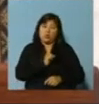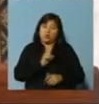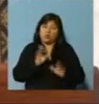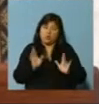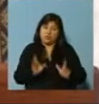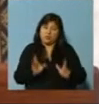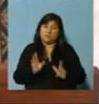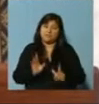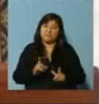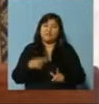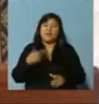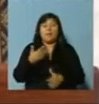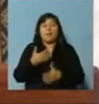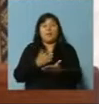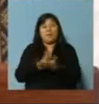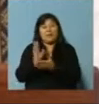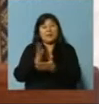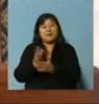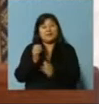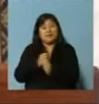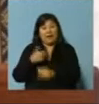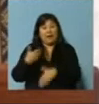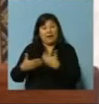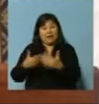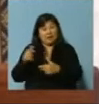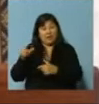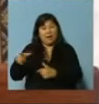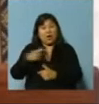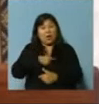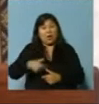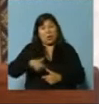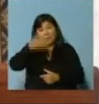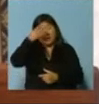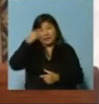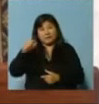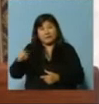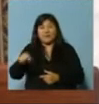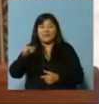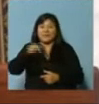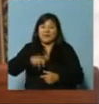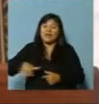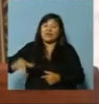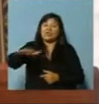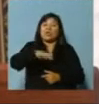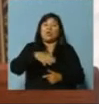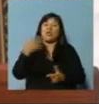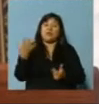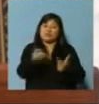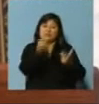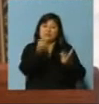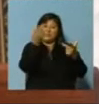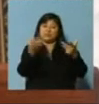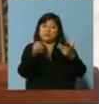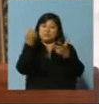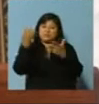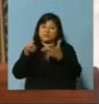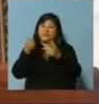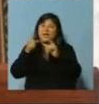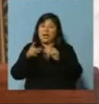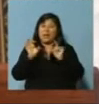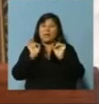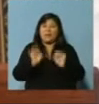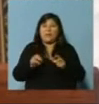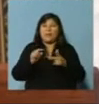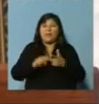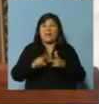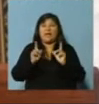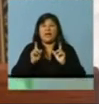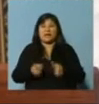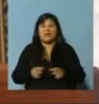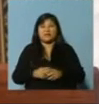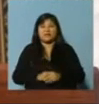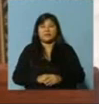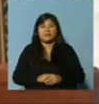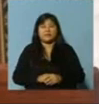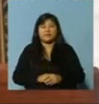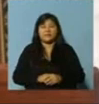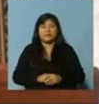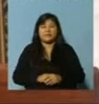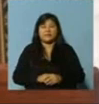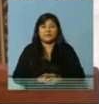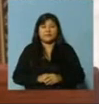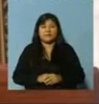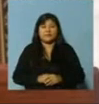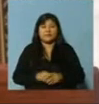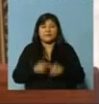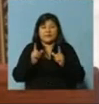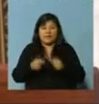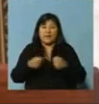podido trabajar con el gobernador en todos estos grandes desafíos. Y también, bueno, ahora esto cumplido, también